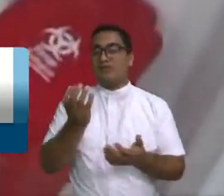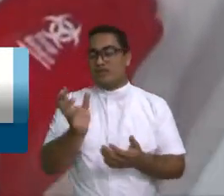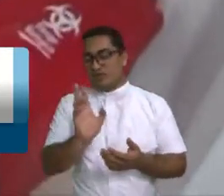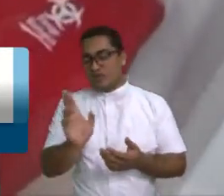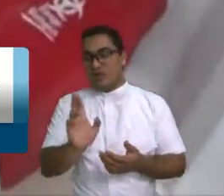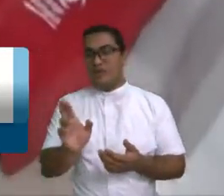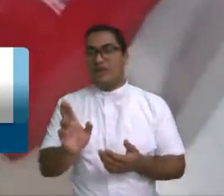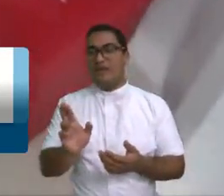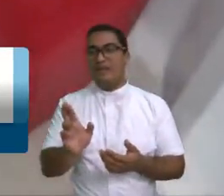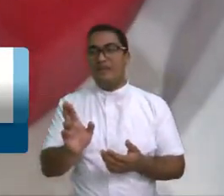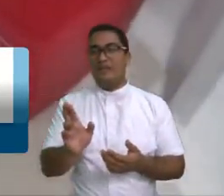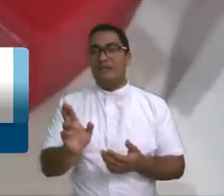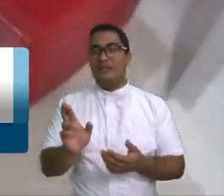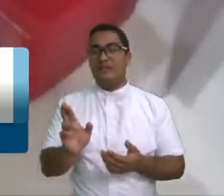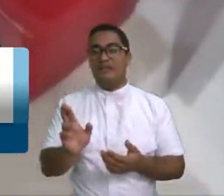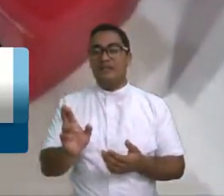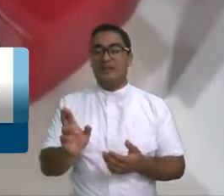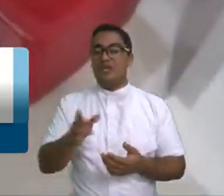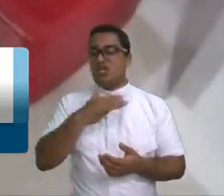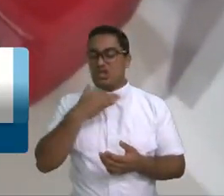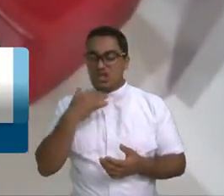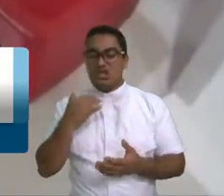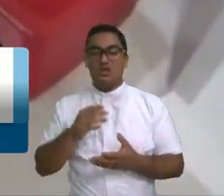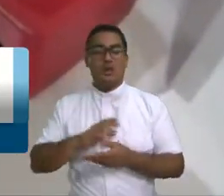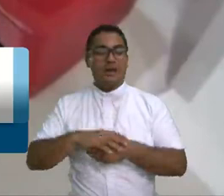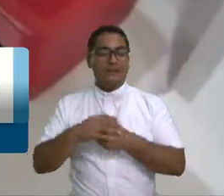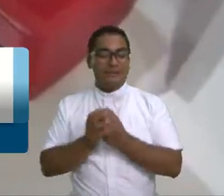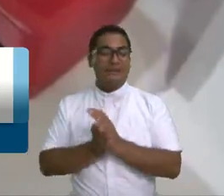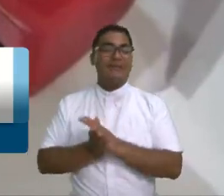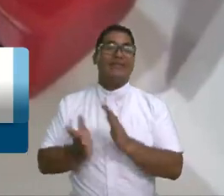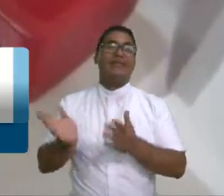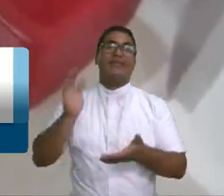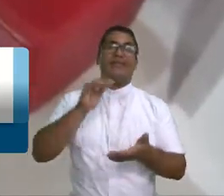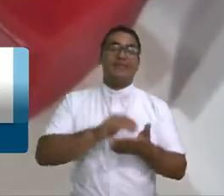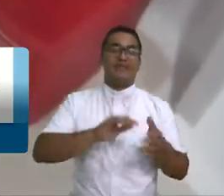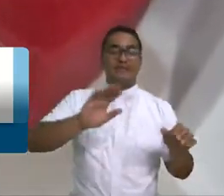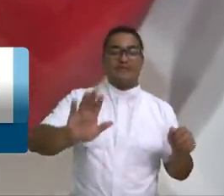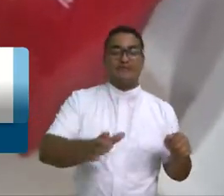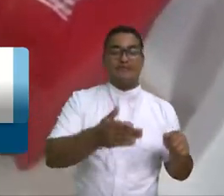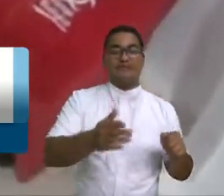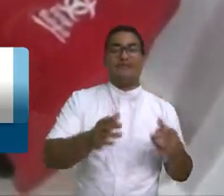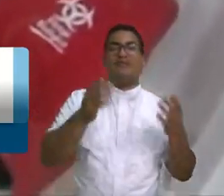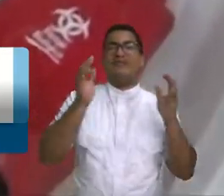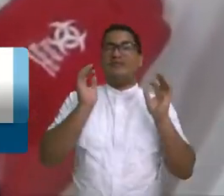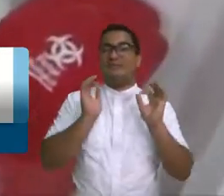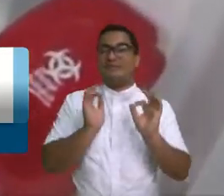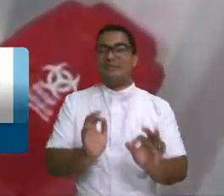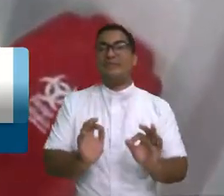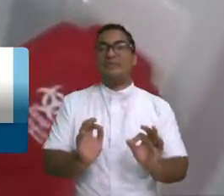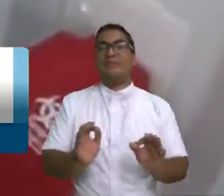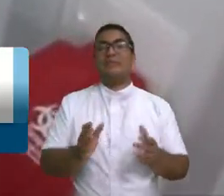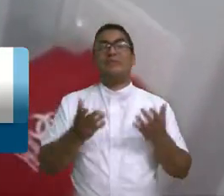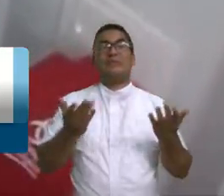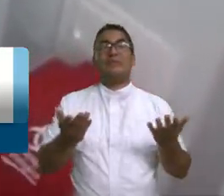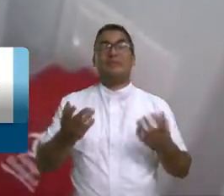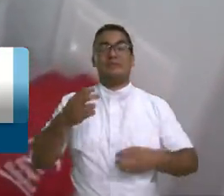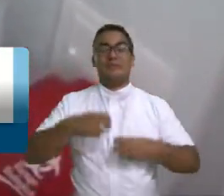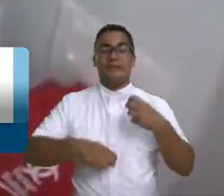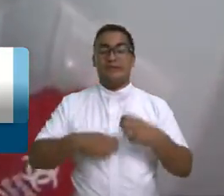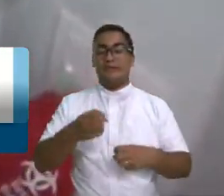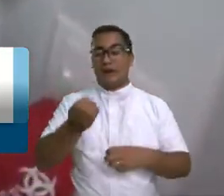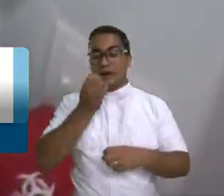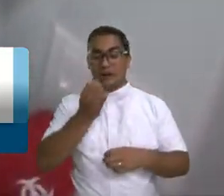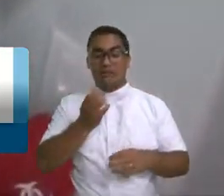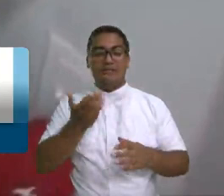vamos a tocar alimentos que ya están coccionados, tenemos que volvernos a lavar la mano, pero el lavado correcto, ¿verdad? Para evitar contaminar los